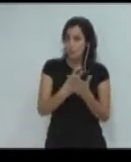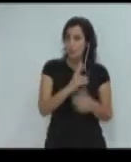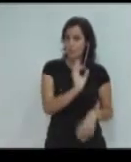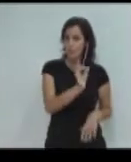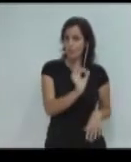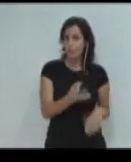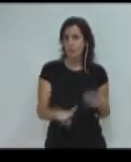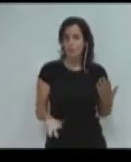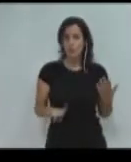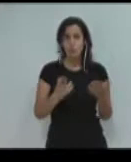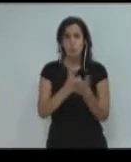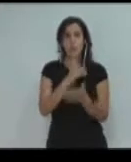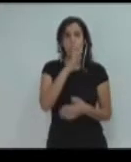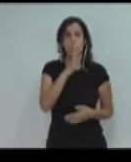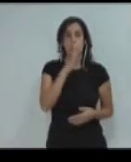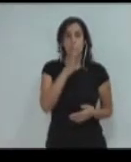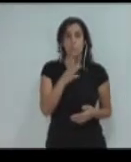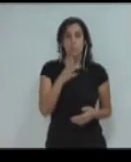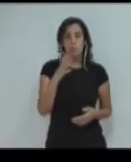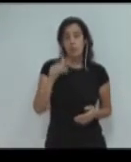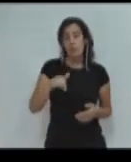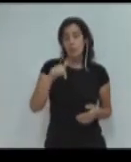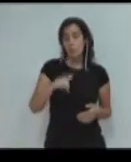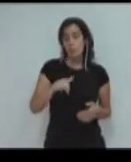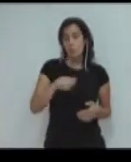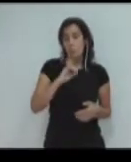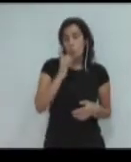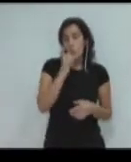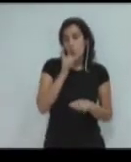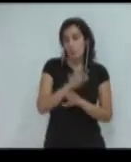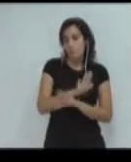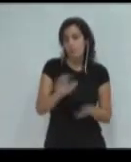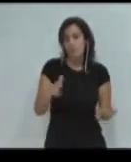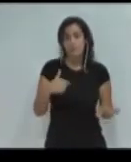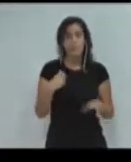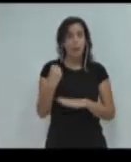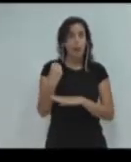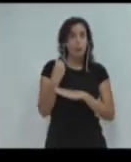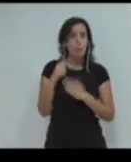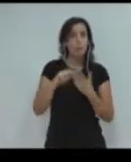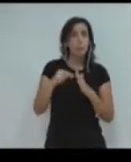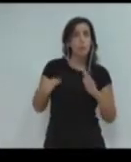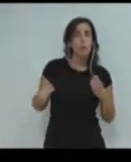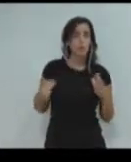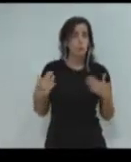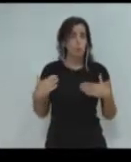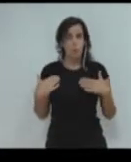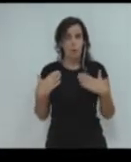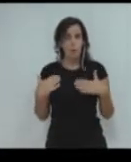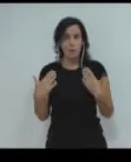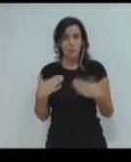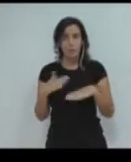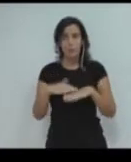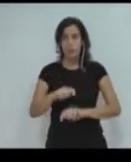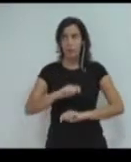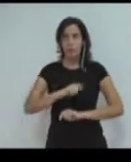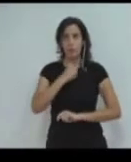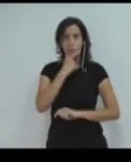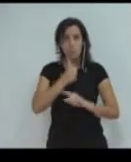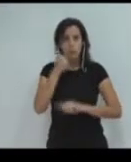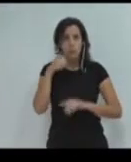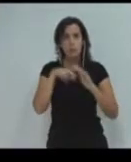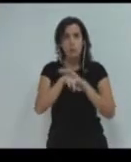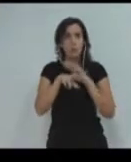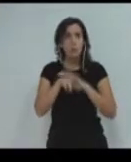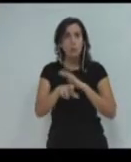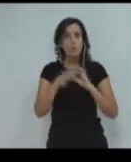efectivamente, porque aquí desafortunadamente no podemos contar con apoyos tecnológicos que nos puedan facilitar. Los recursos,